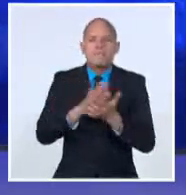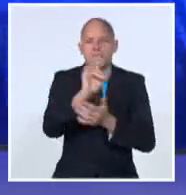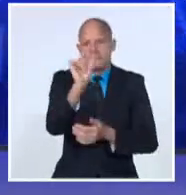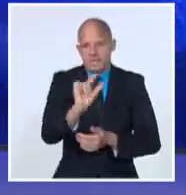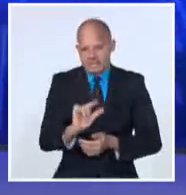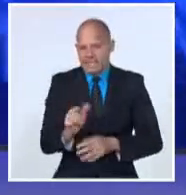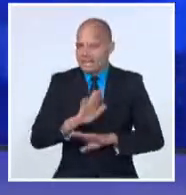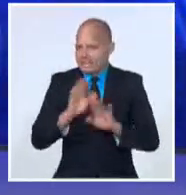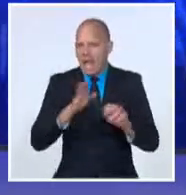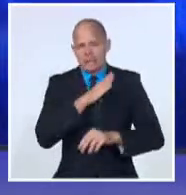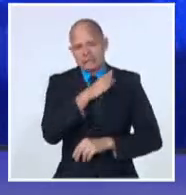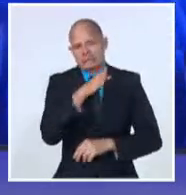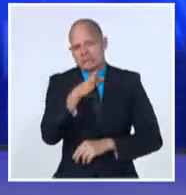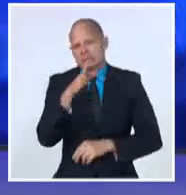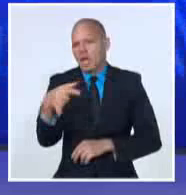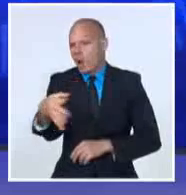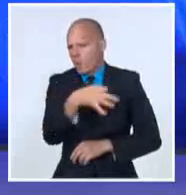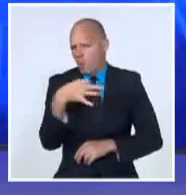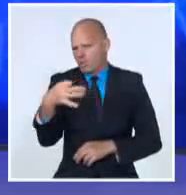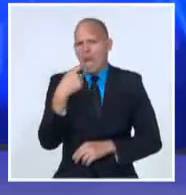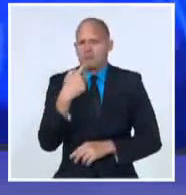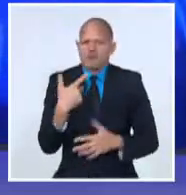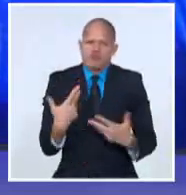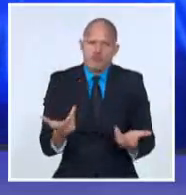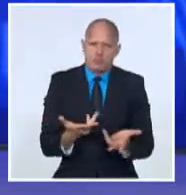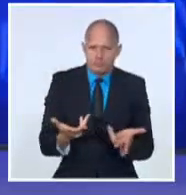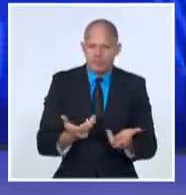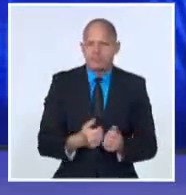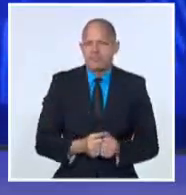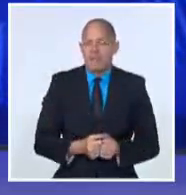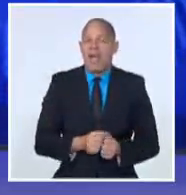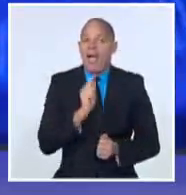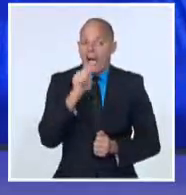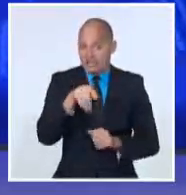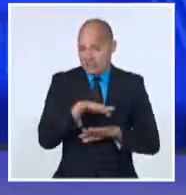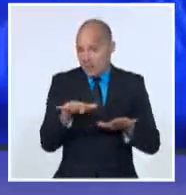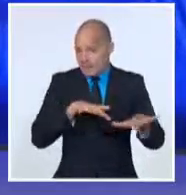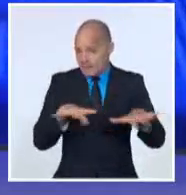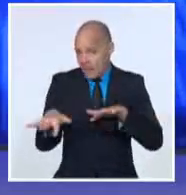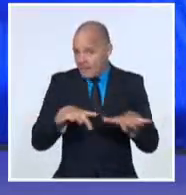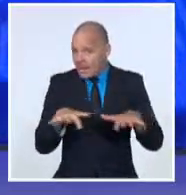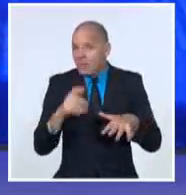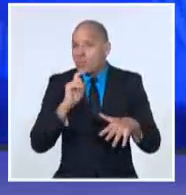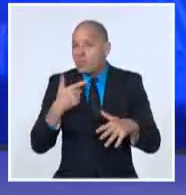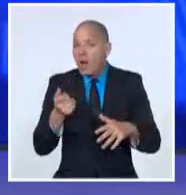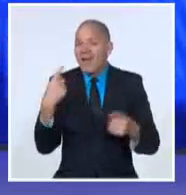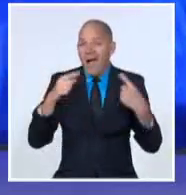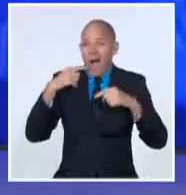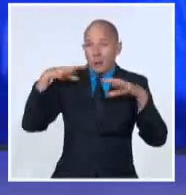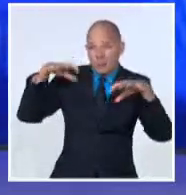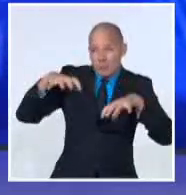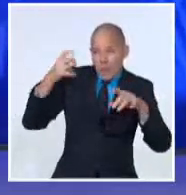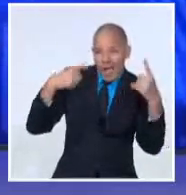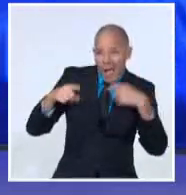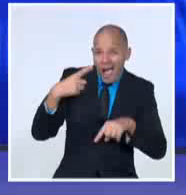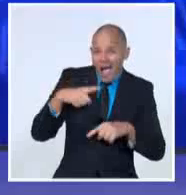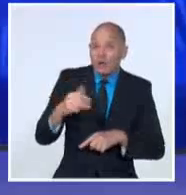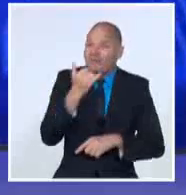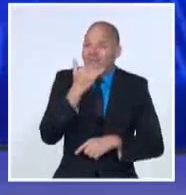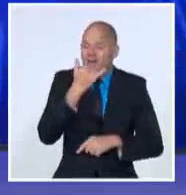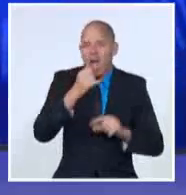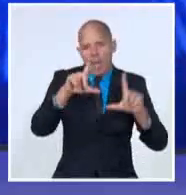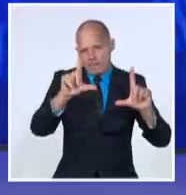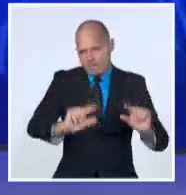recorrió varios municipios del sur del territorio. Allí se preparan las condiciones para minimizar los posibles daños asociados a la